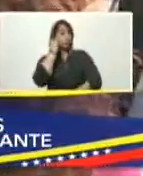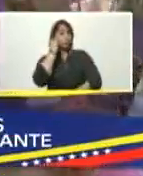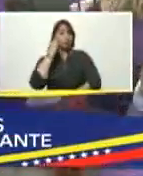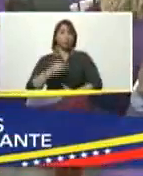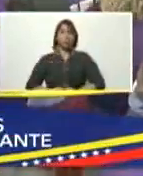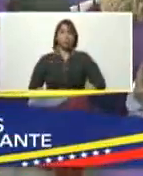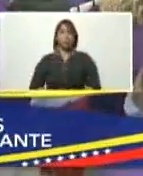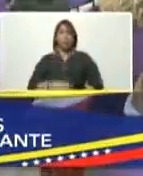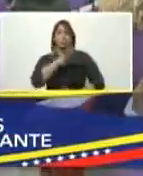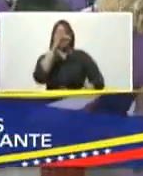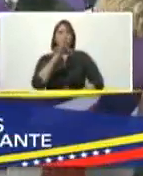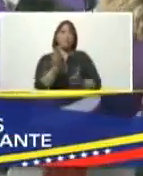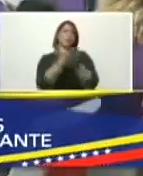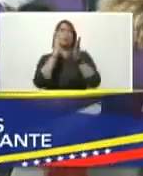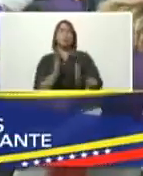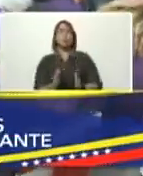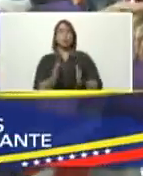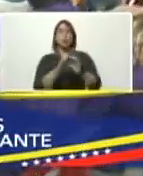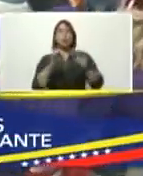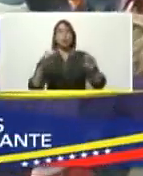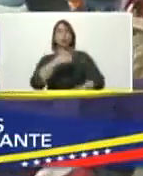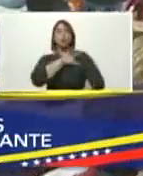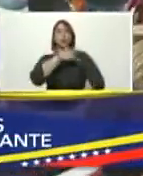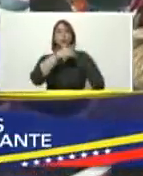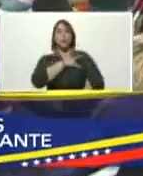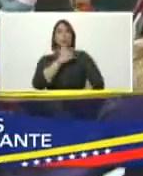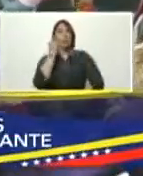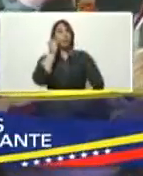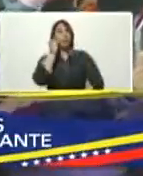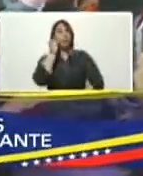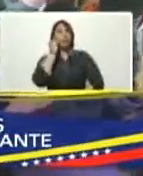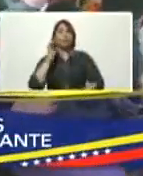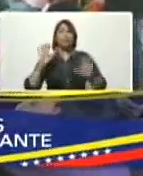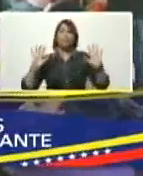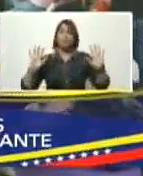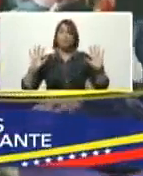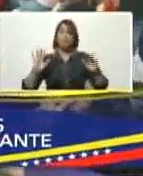La Federación de Estudiantes de Educación Universitaria.